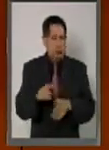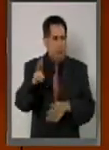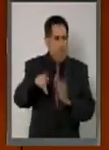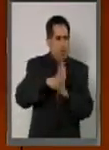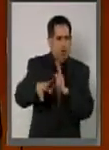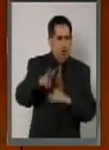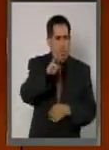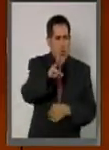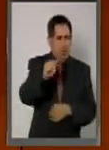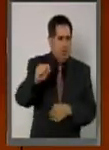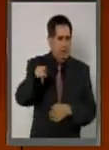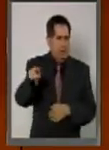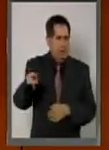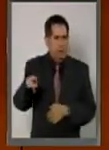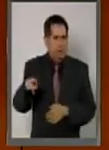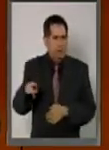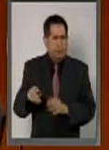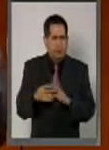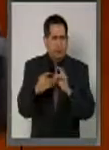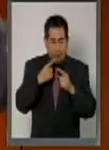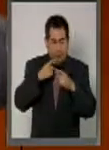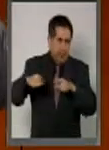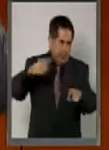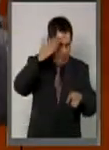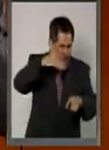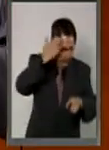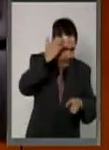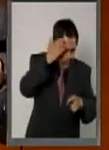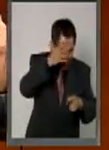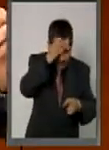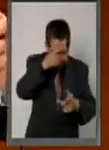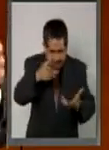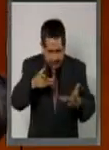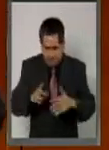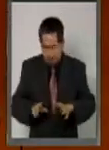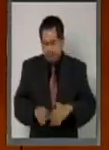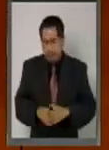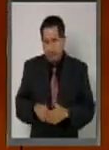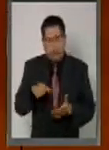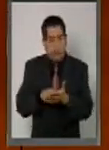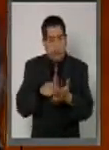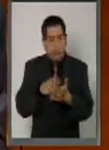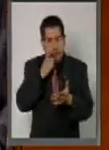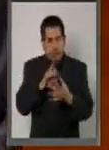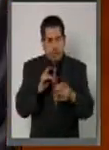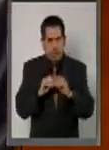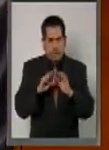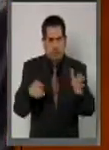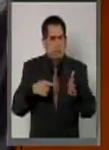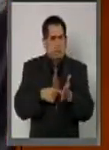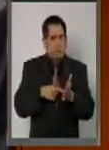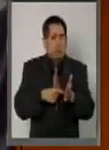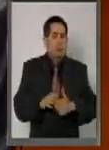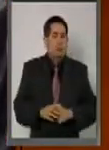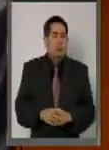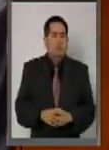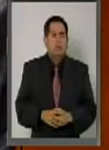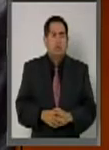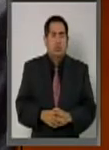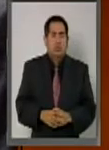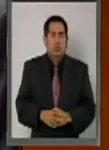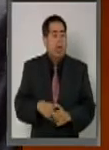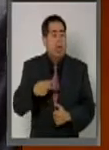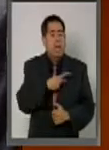Journal, y porque hay que enterarse, en donde queda clarísimo que